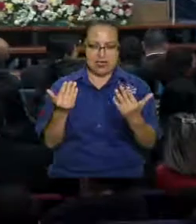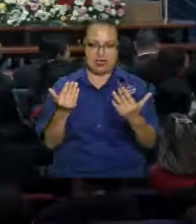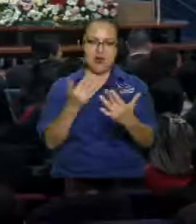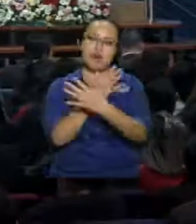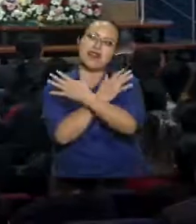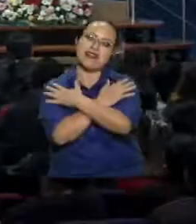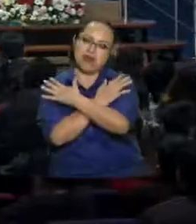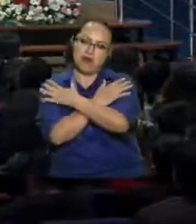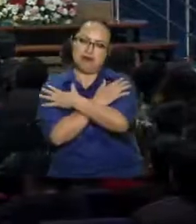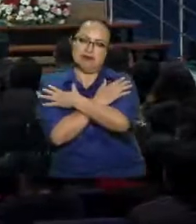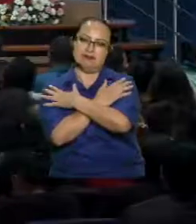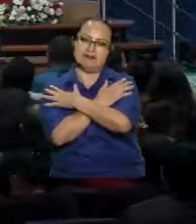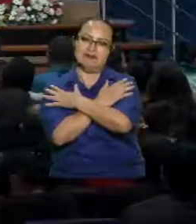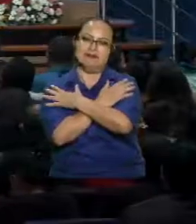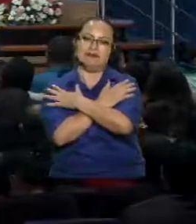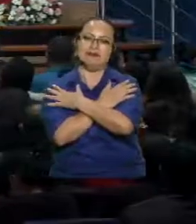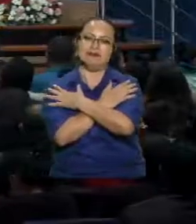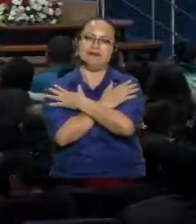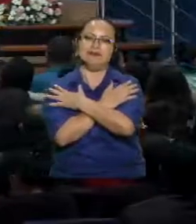¿Tú? Vení para acá.